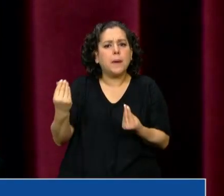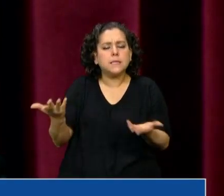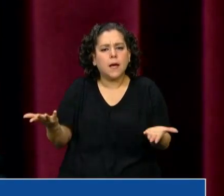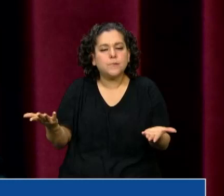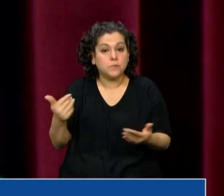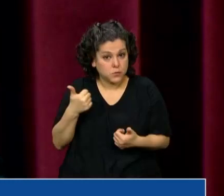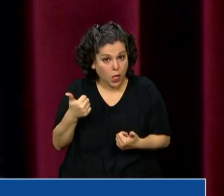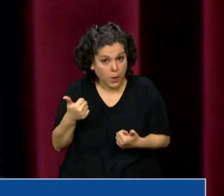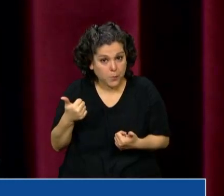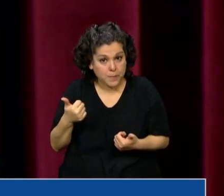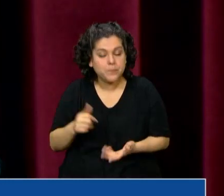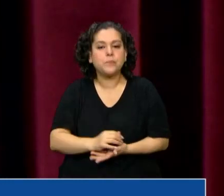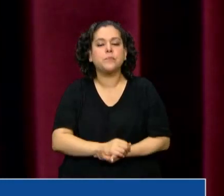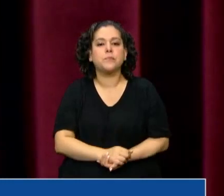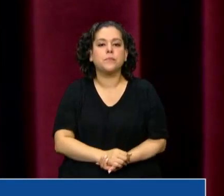¿Todo bien?